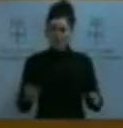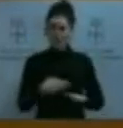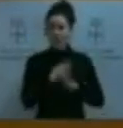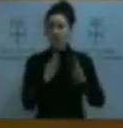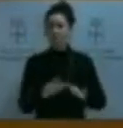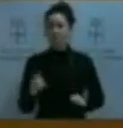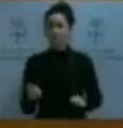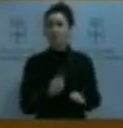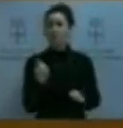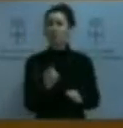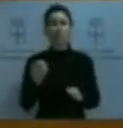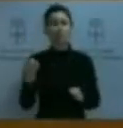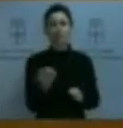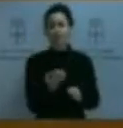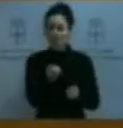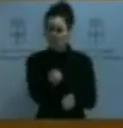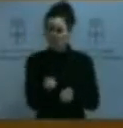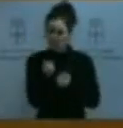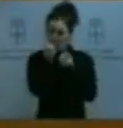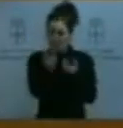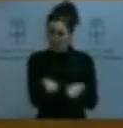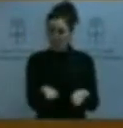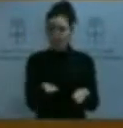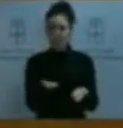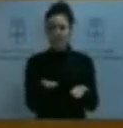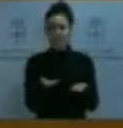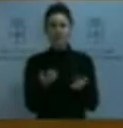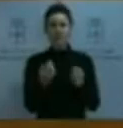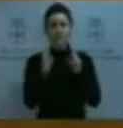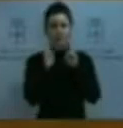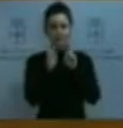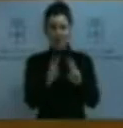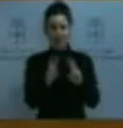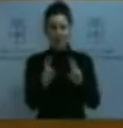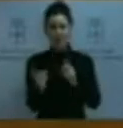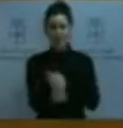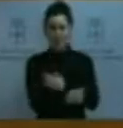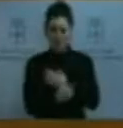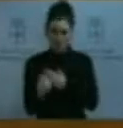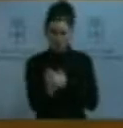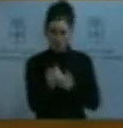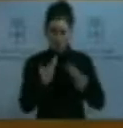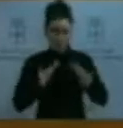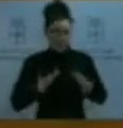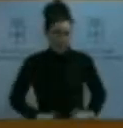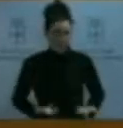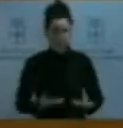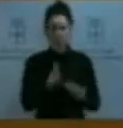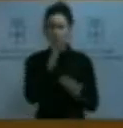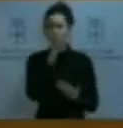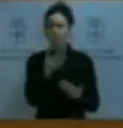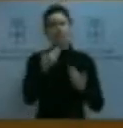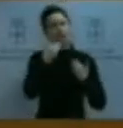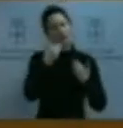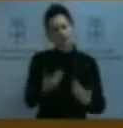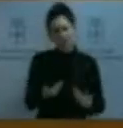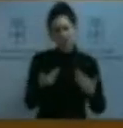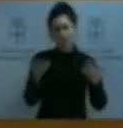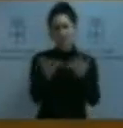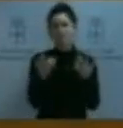lo que tenemos que mostrar todos satisfacción es por alcanzar un texto que desde hace muchos años la